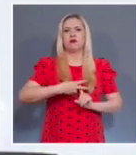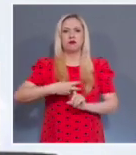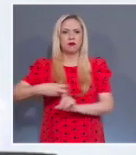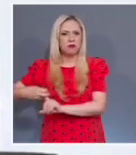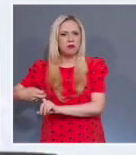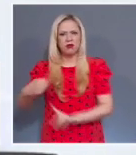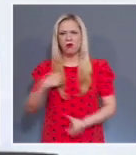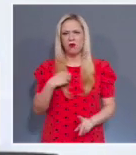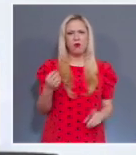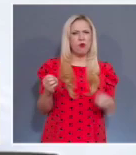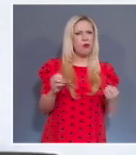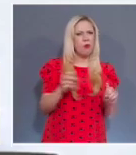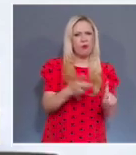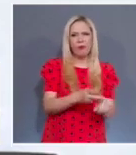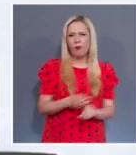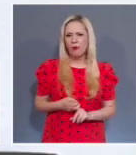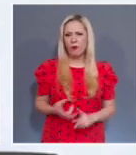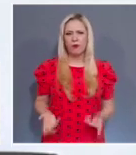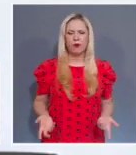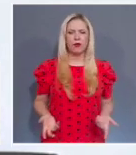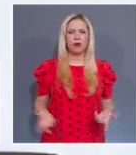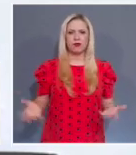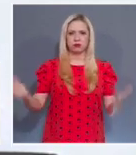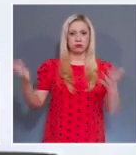Después de mi ilegal aprehensión,